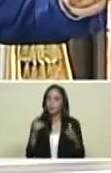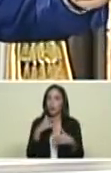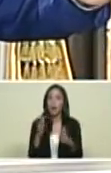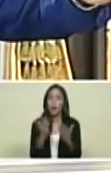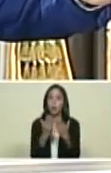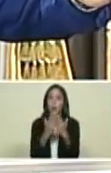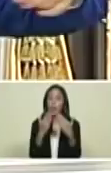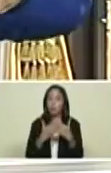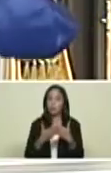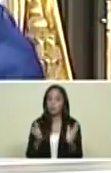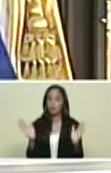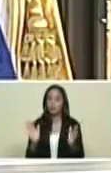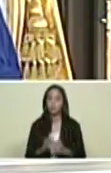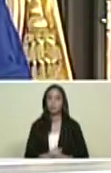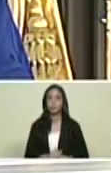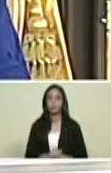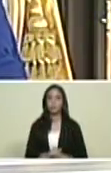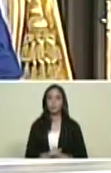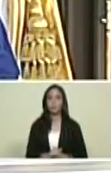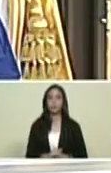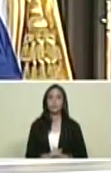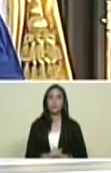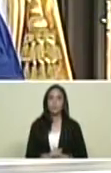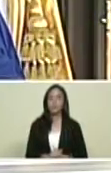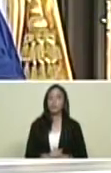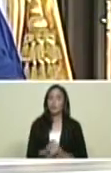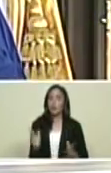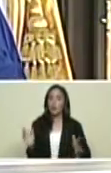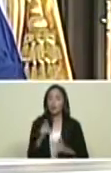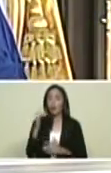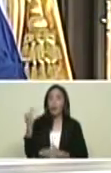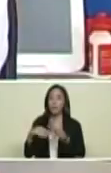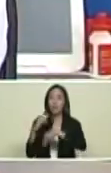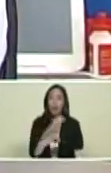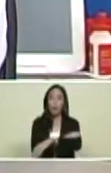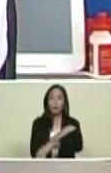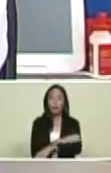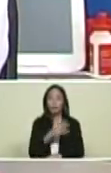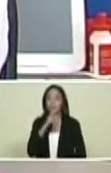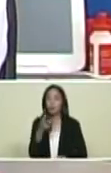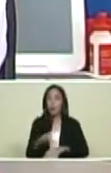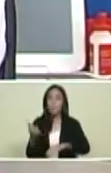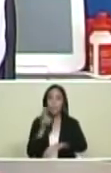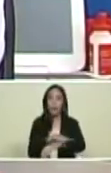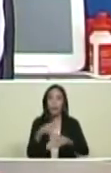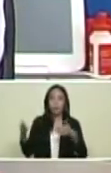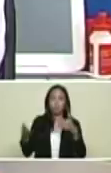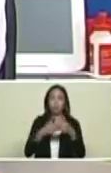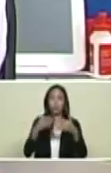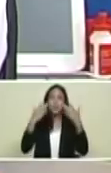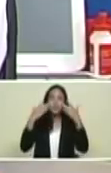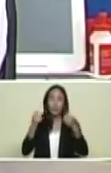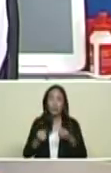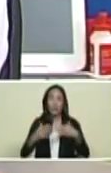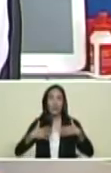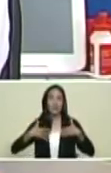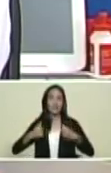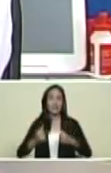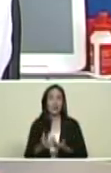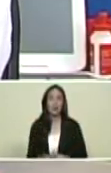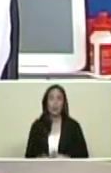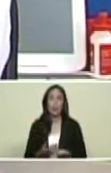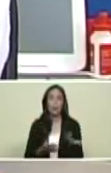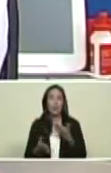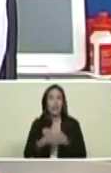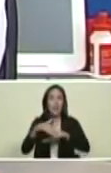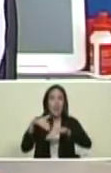Héctor Rodríguez. Así es, presidente, como usted lo dice, desgobernó el Estado. Se vio reflejado en todos los temas, en seguridad, en salud, en infraestructura